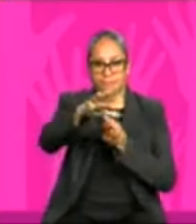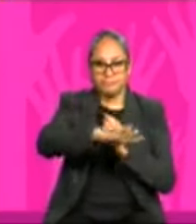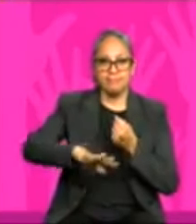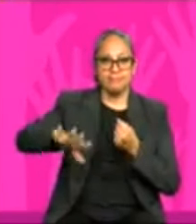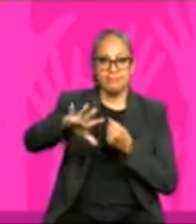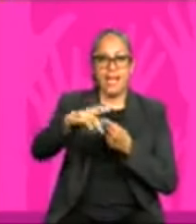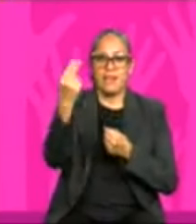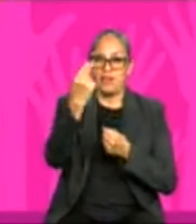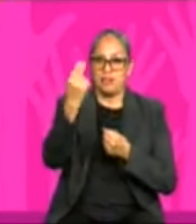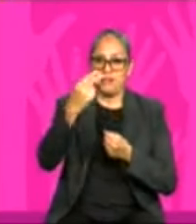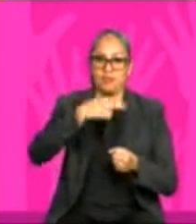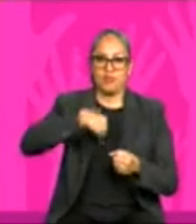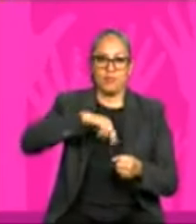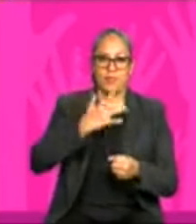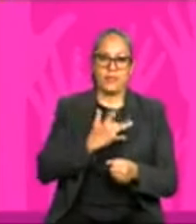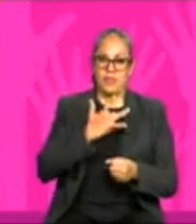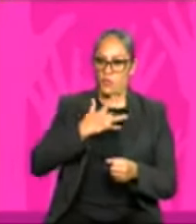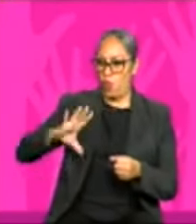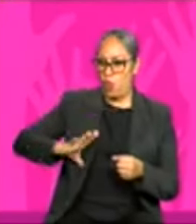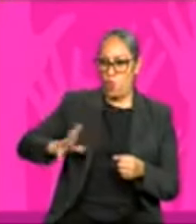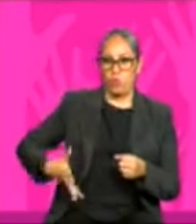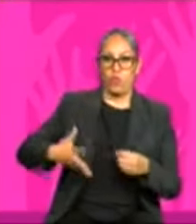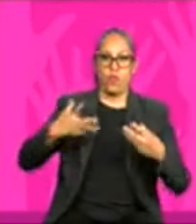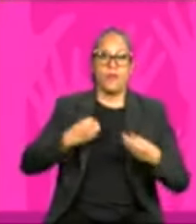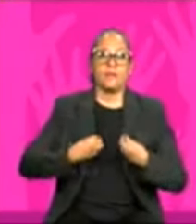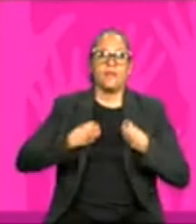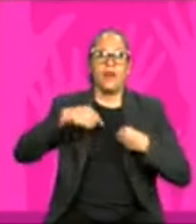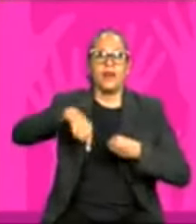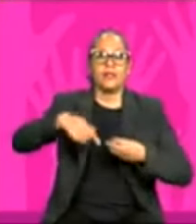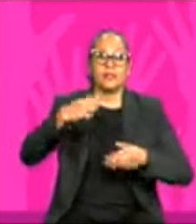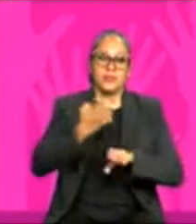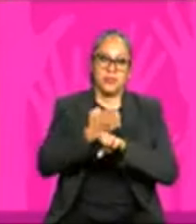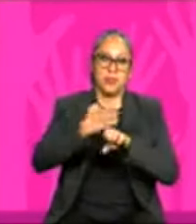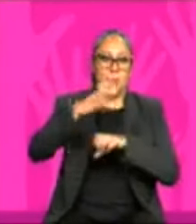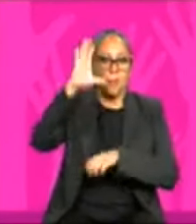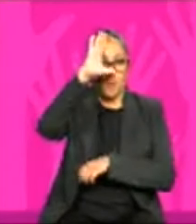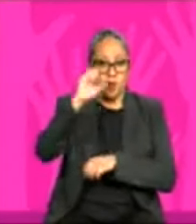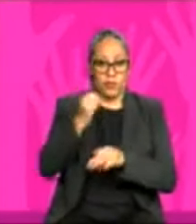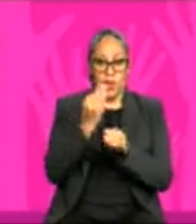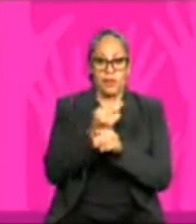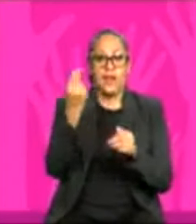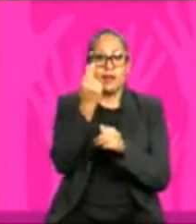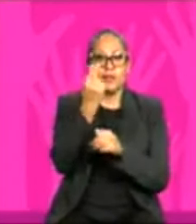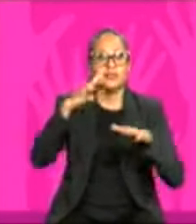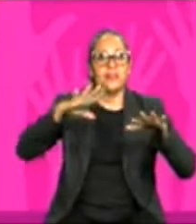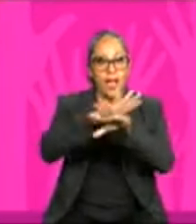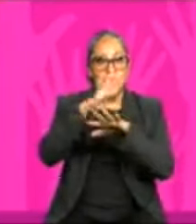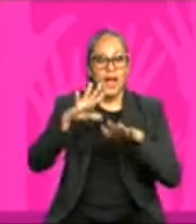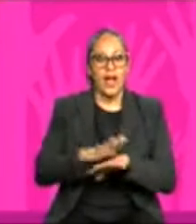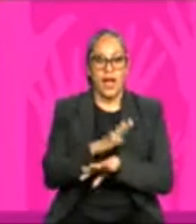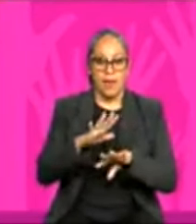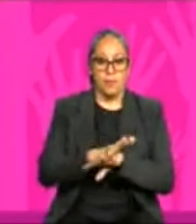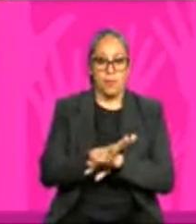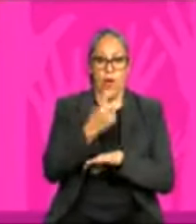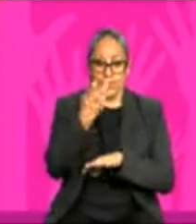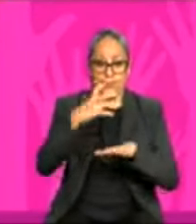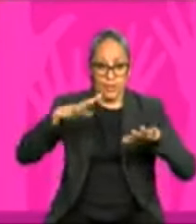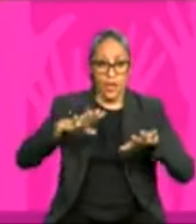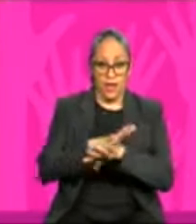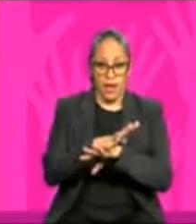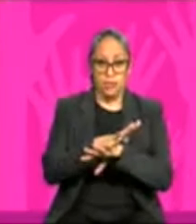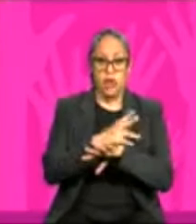el orgullo y la dignidad de ser morelenses. Es momento de hacer la diferencia. El cambio solo es posible si